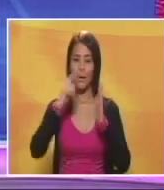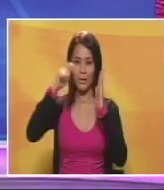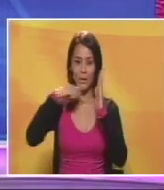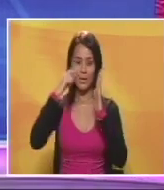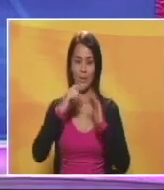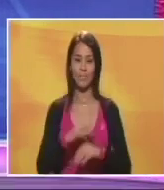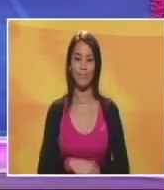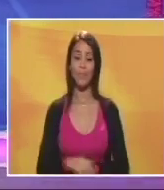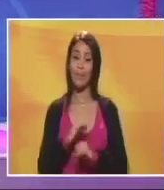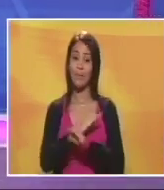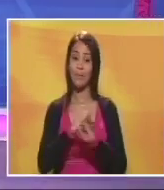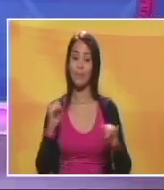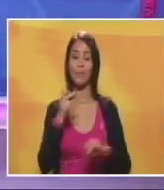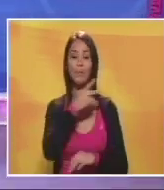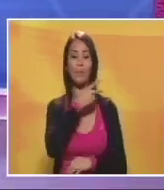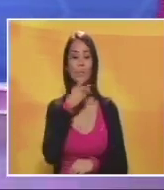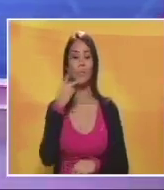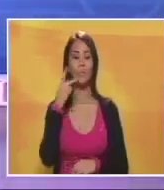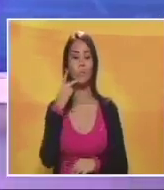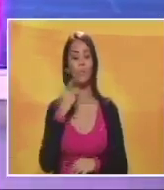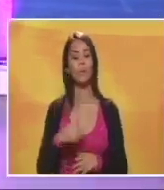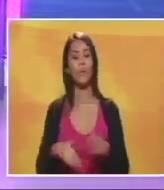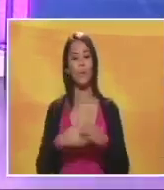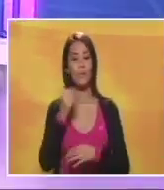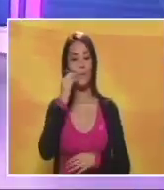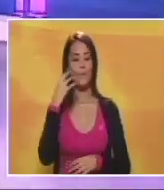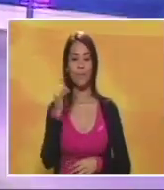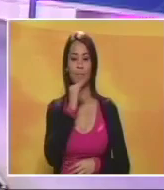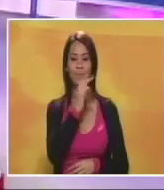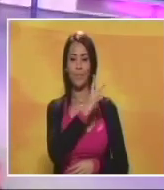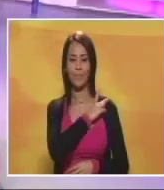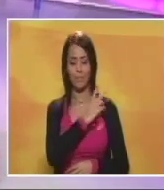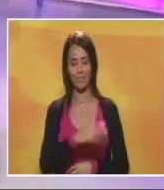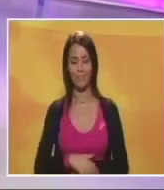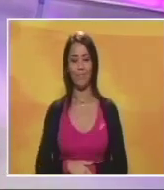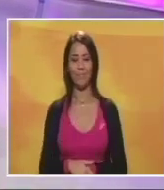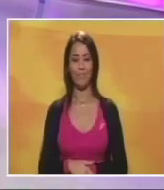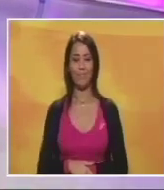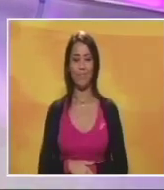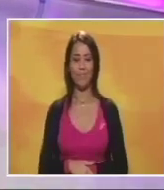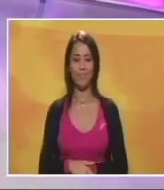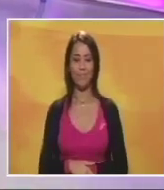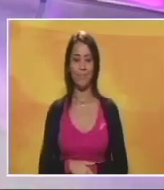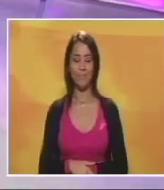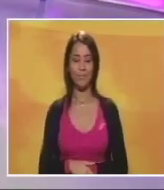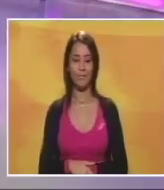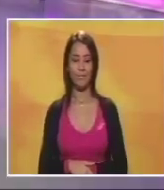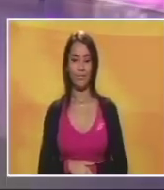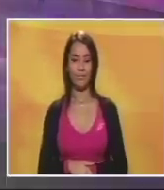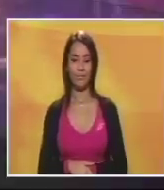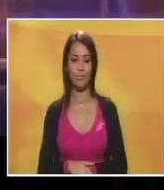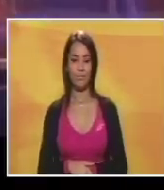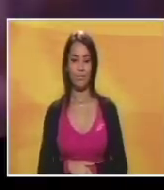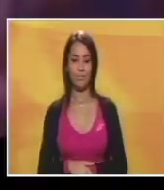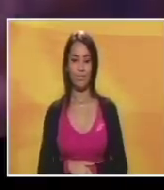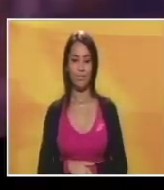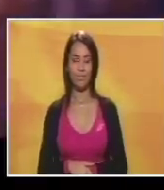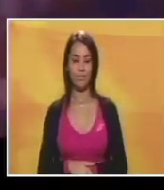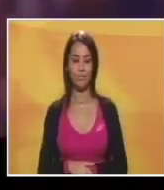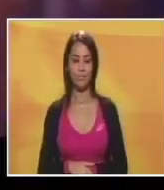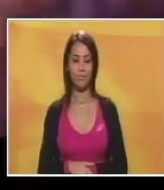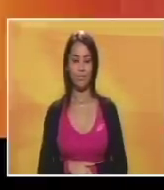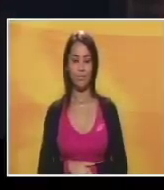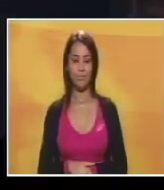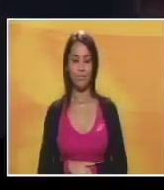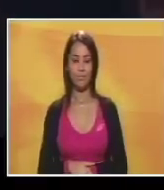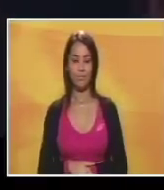ella. Así llegamos al final. Soy Carelis Cuadros y los espero en una próxima emisión de Estrenos y Estrellas por su noticiero Venevisión. Recuerdas mi